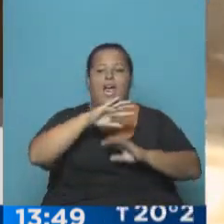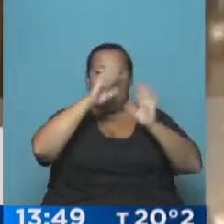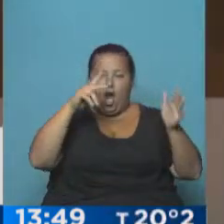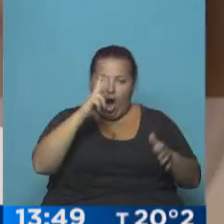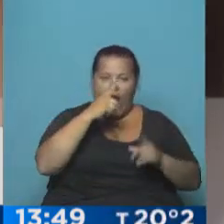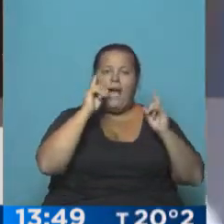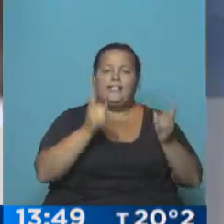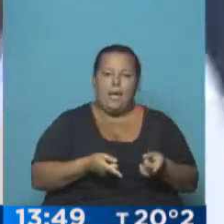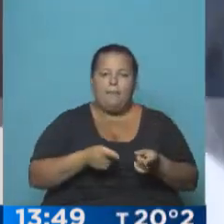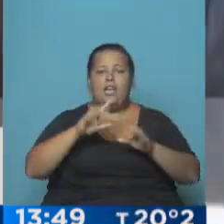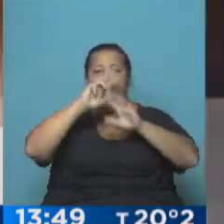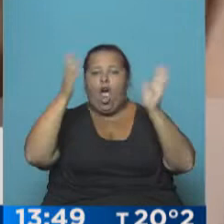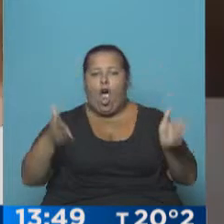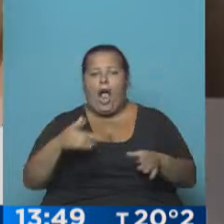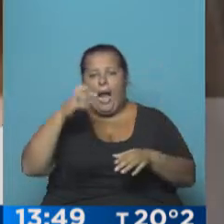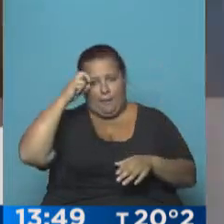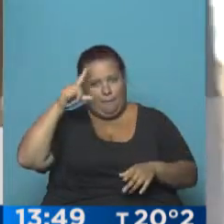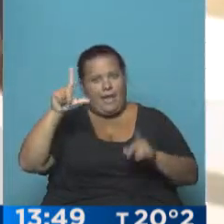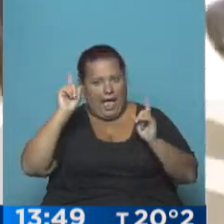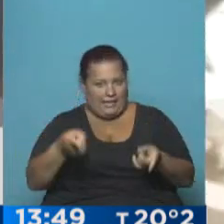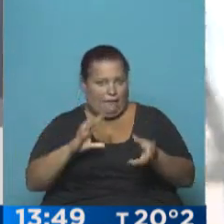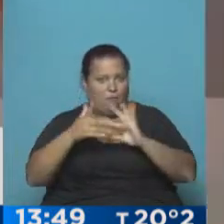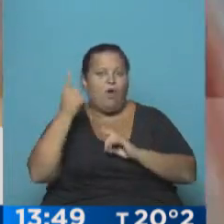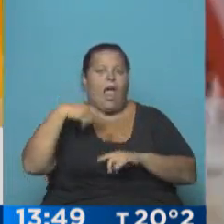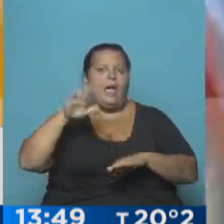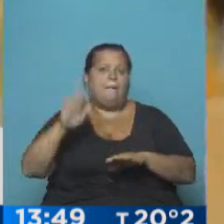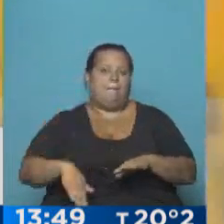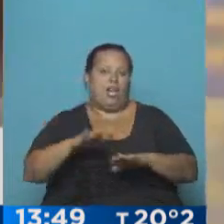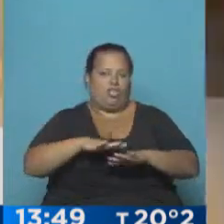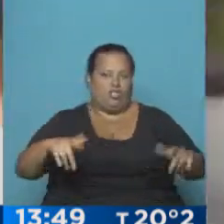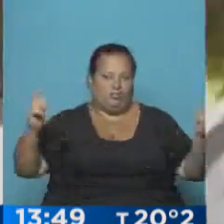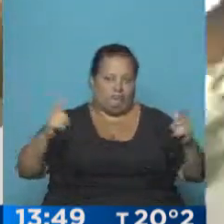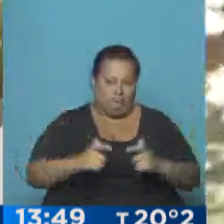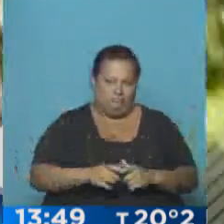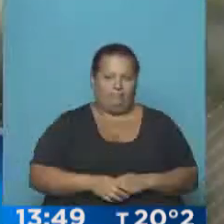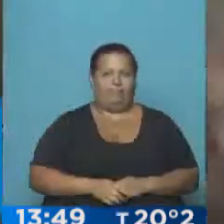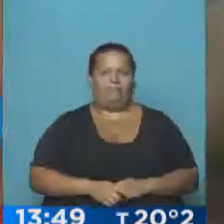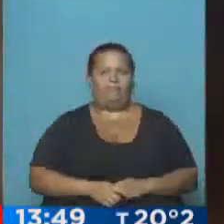inclusive instituciones de tipo penal, porque hay menos chicos en el sistema.